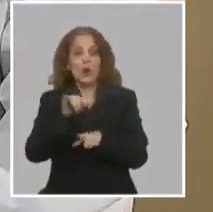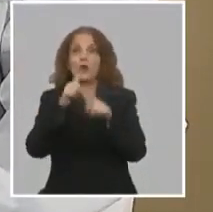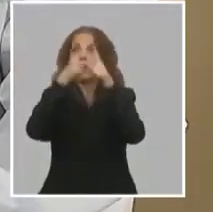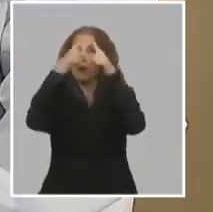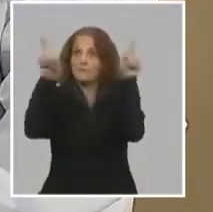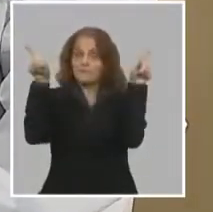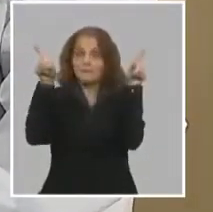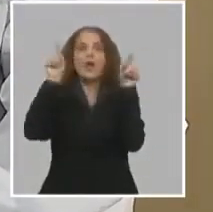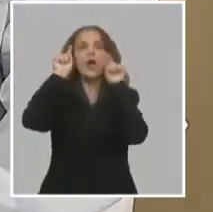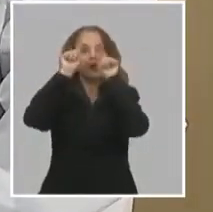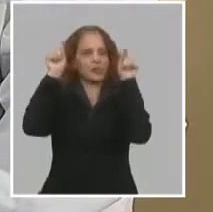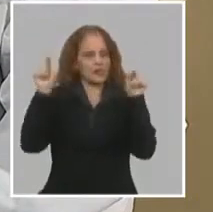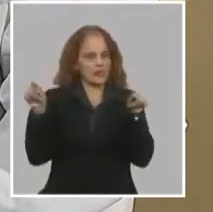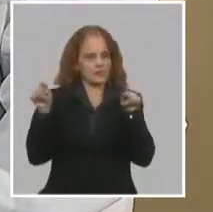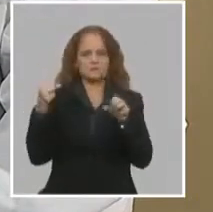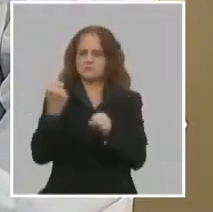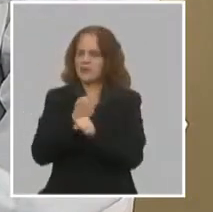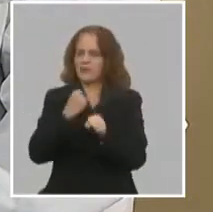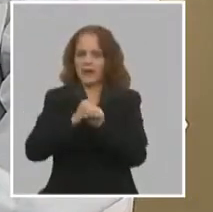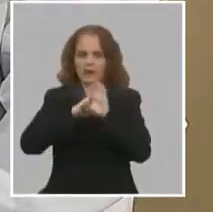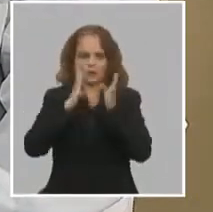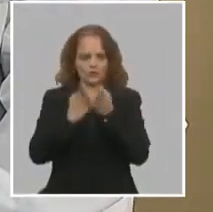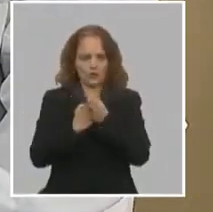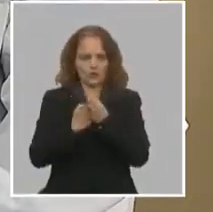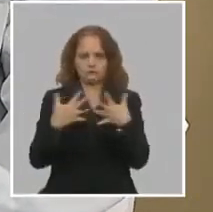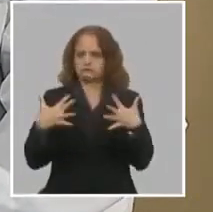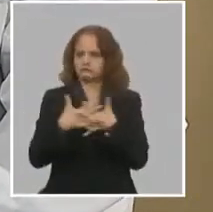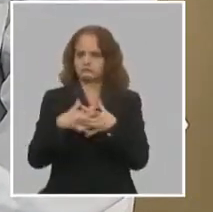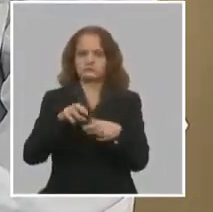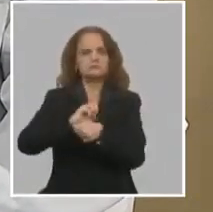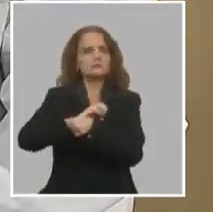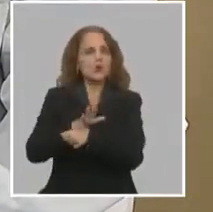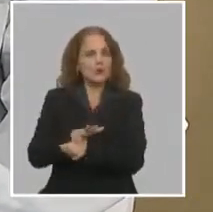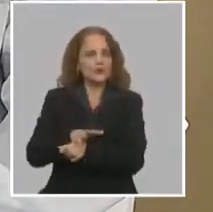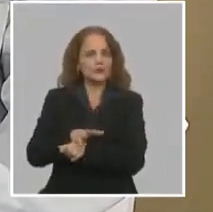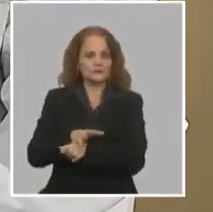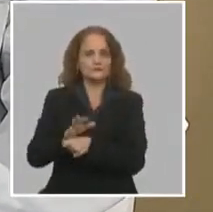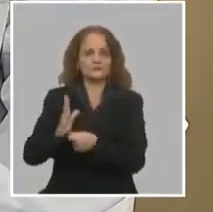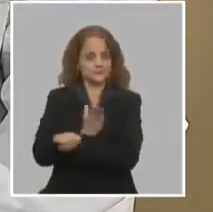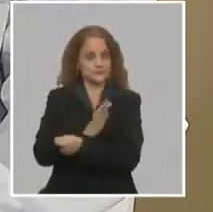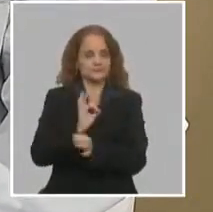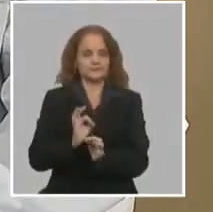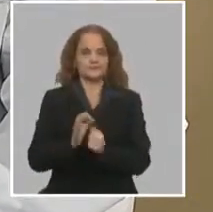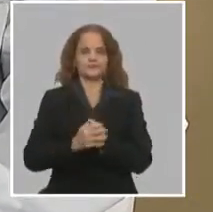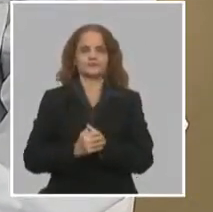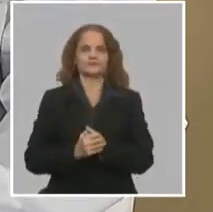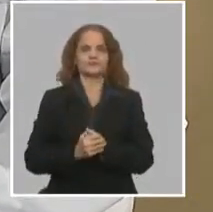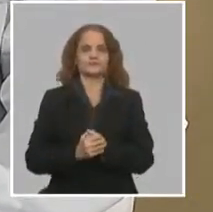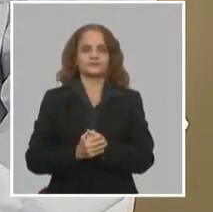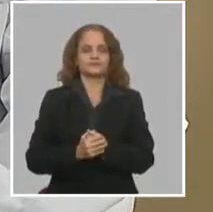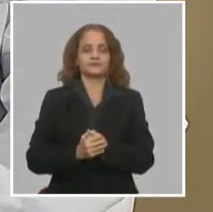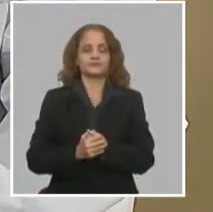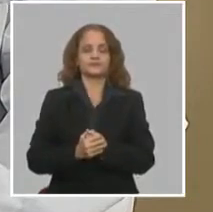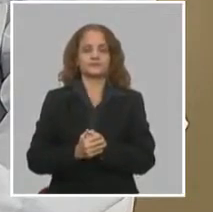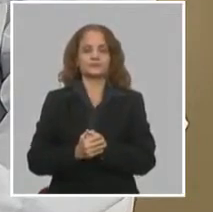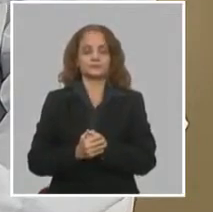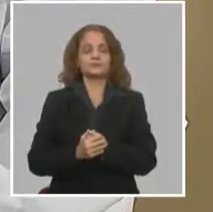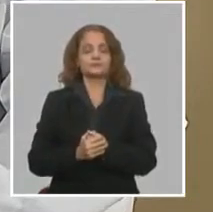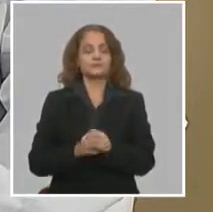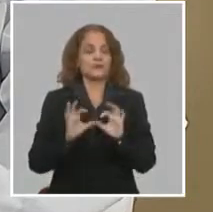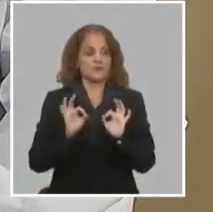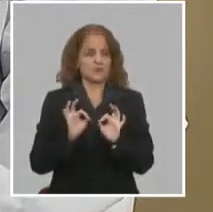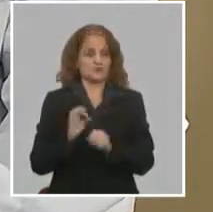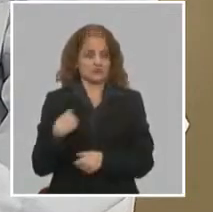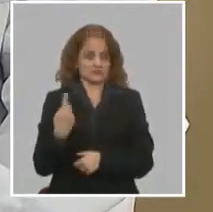han cumplido misiones relacionadas con el COVID. Yo creo que para nosotros la experiencia que tuvimos ahí en